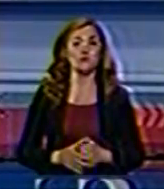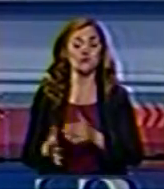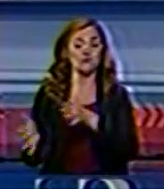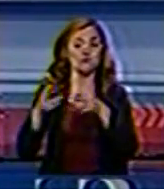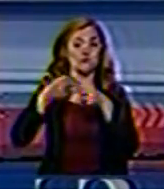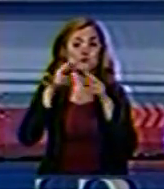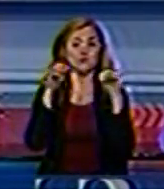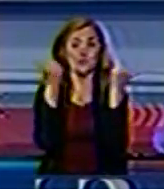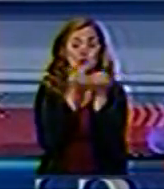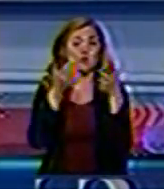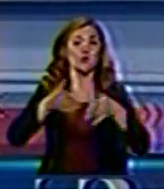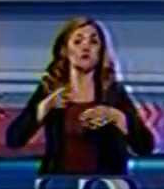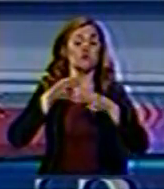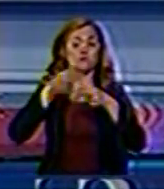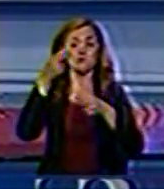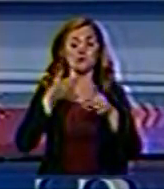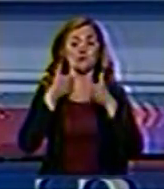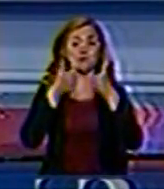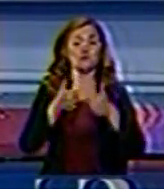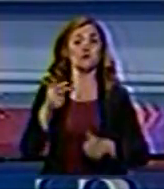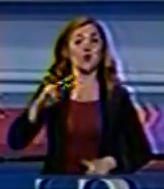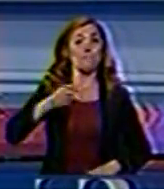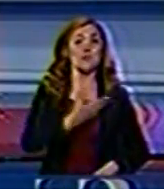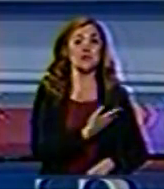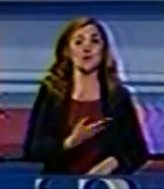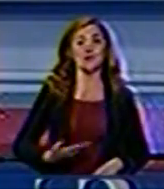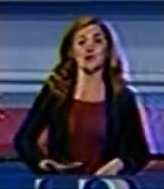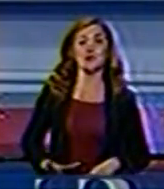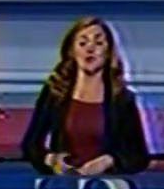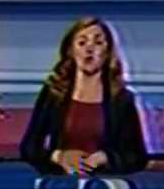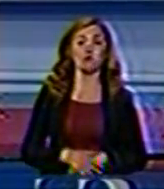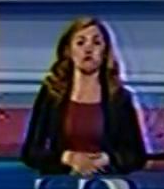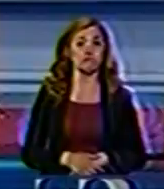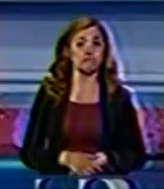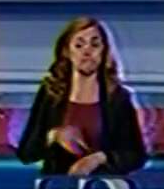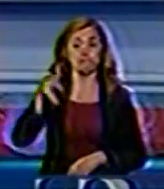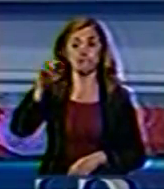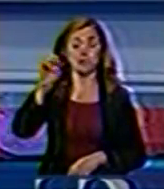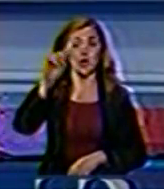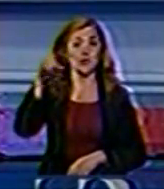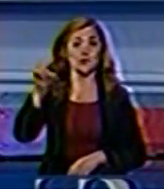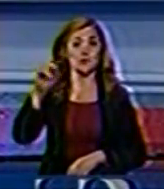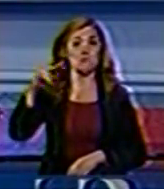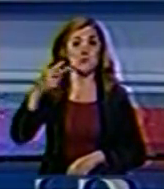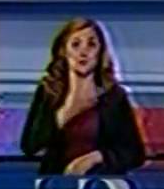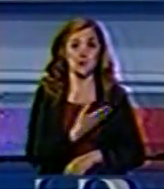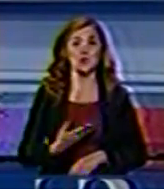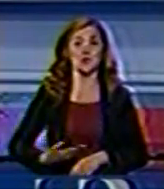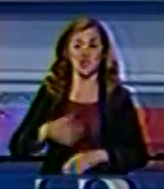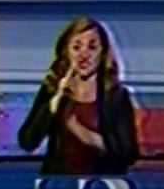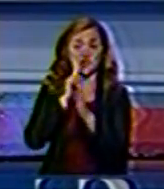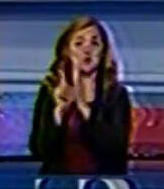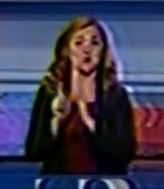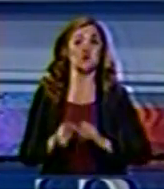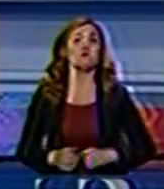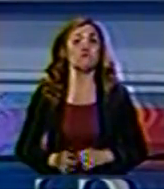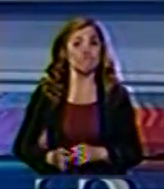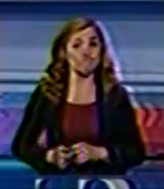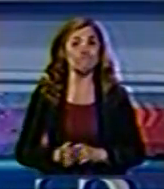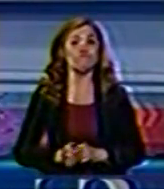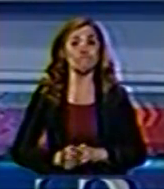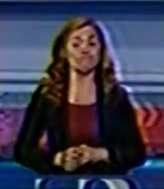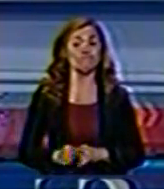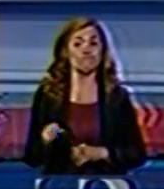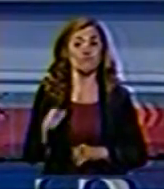El ex asambleísta y ex candidato a la vicepresidencia Andrés Páez no descarta denunciar a la vicepresidenta de la República, María Alejandra Vicuña, por